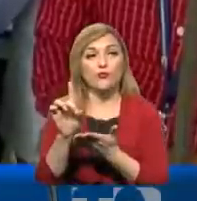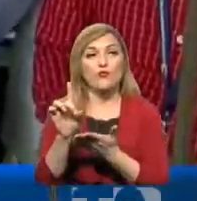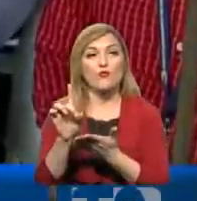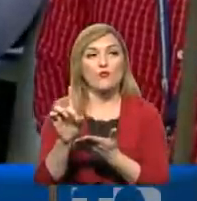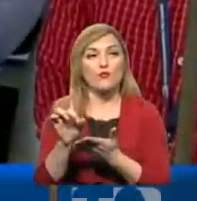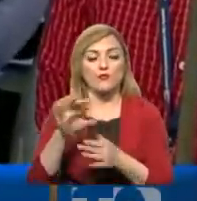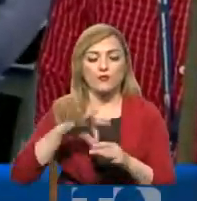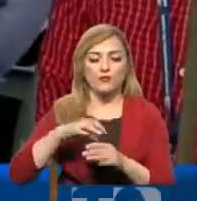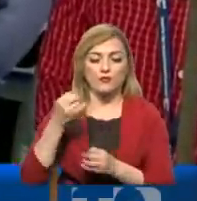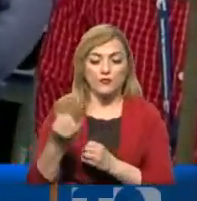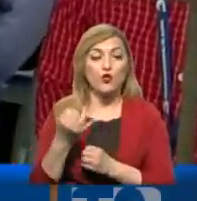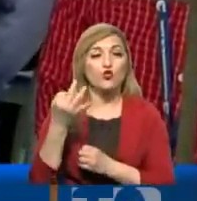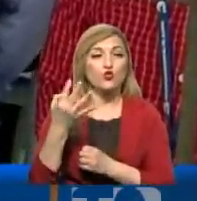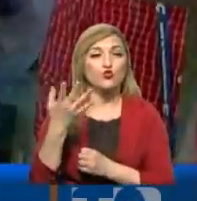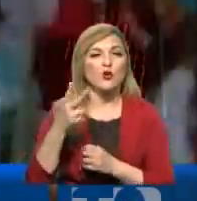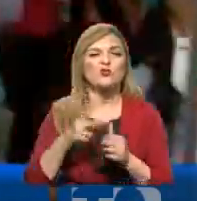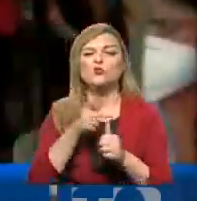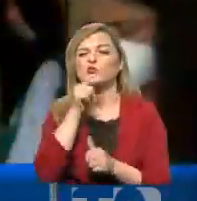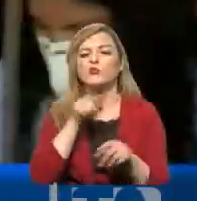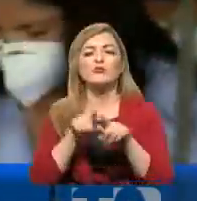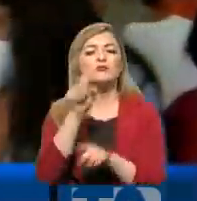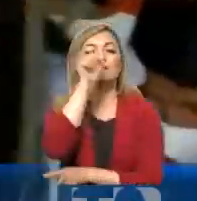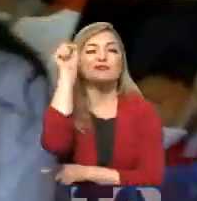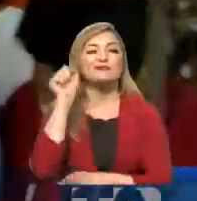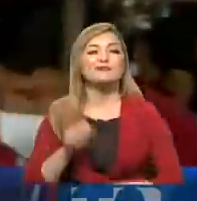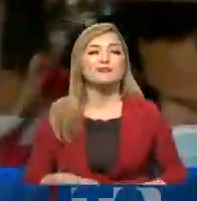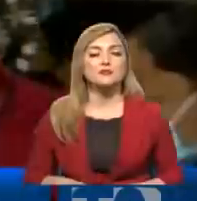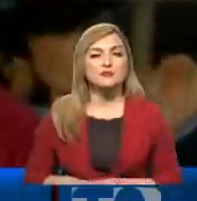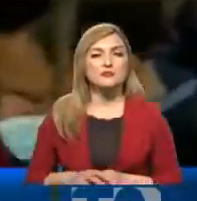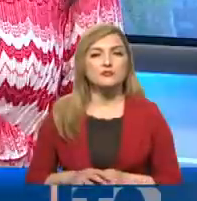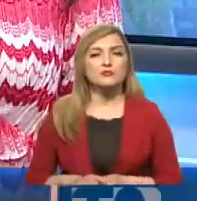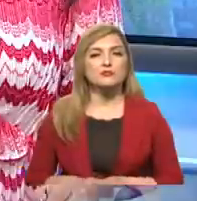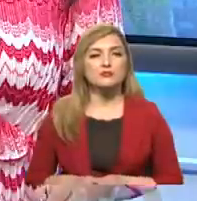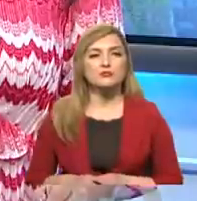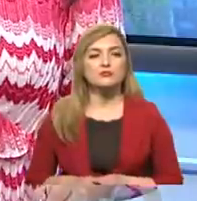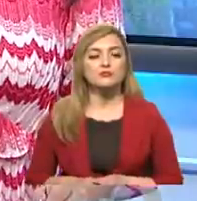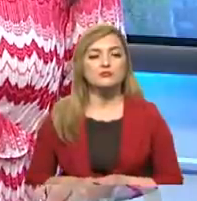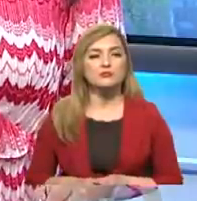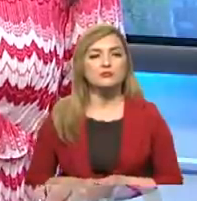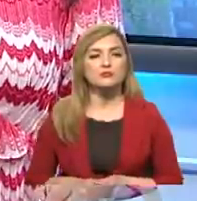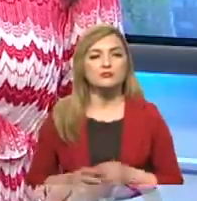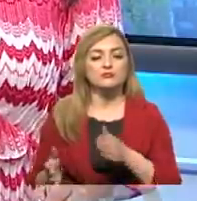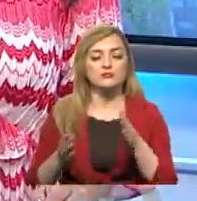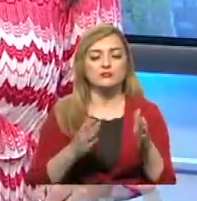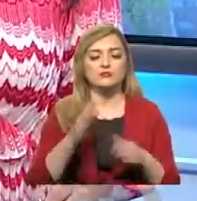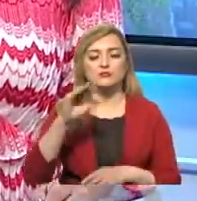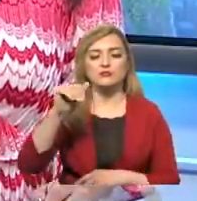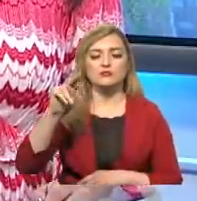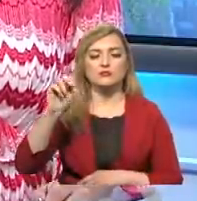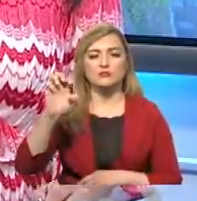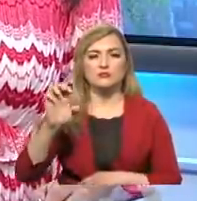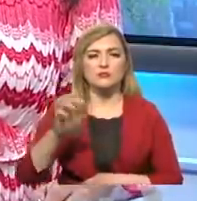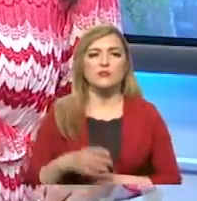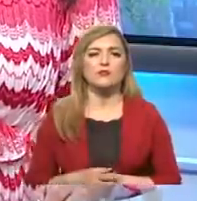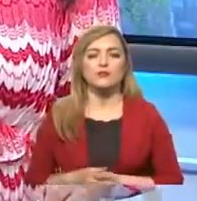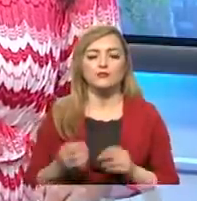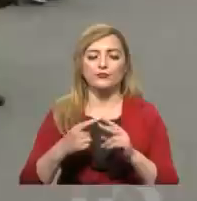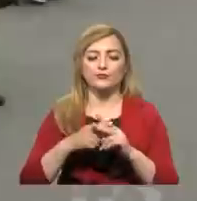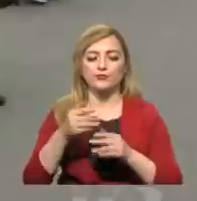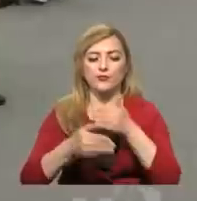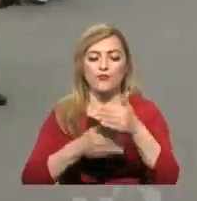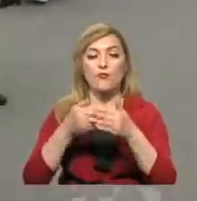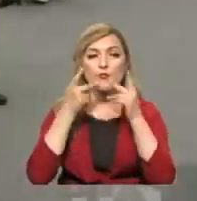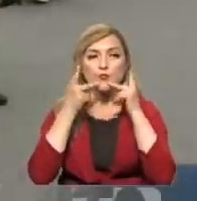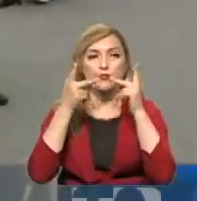terminar con el conteo y definir el segundo lugar. Dayana Monroy, 24 horas. El Consejo Nacional Electoral se instaló en